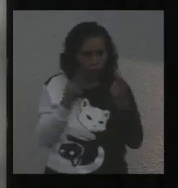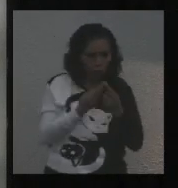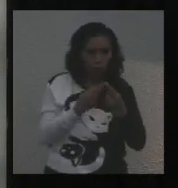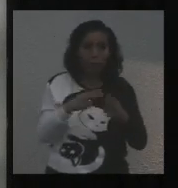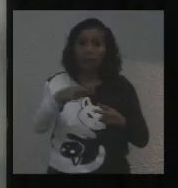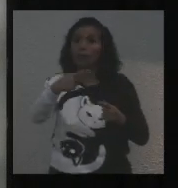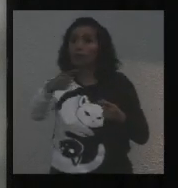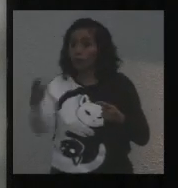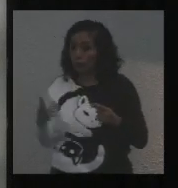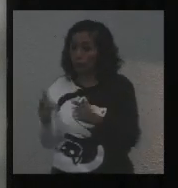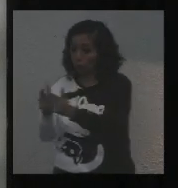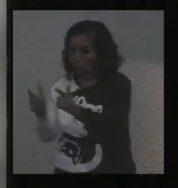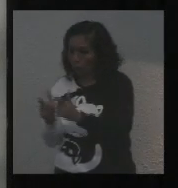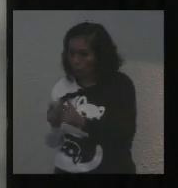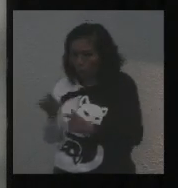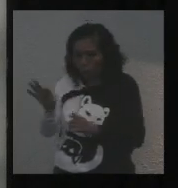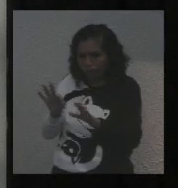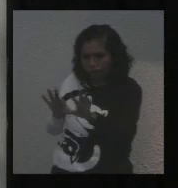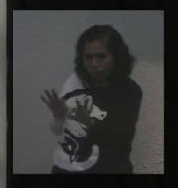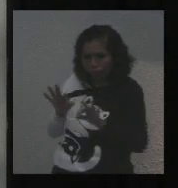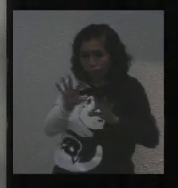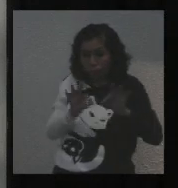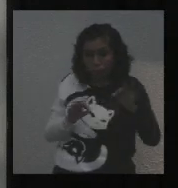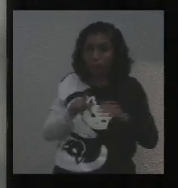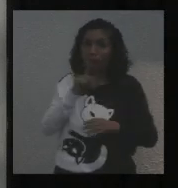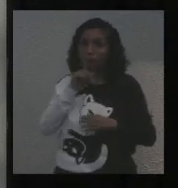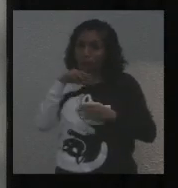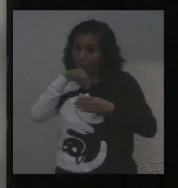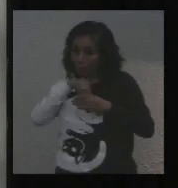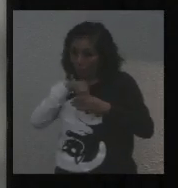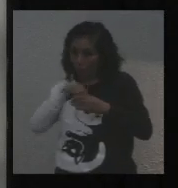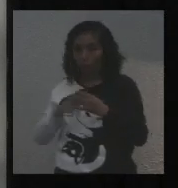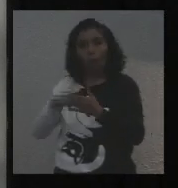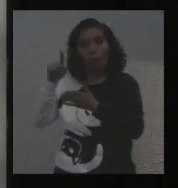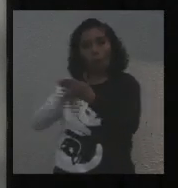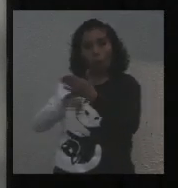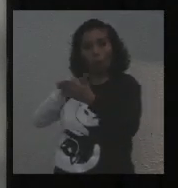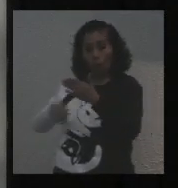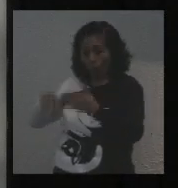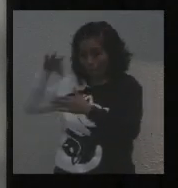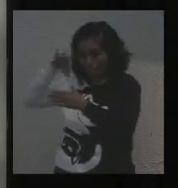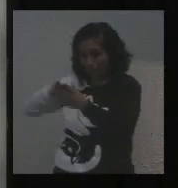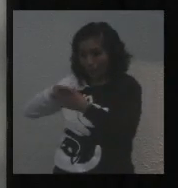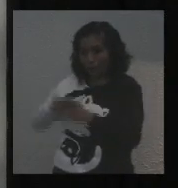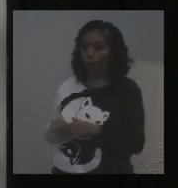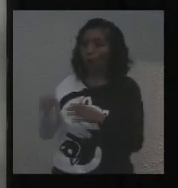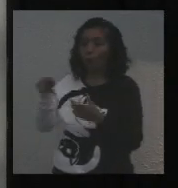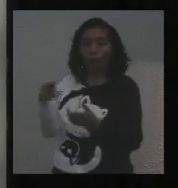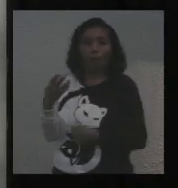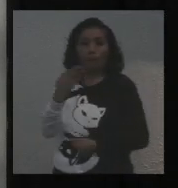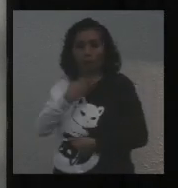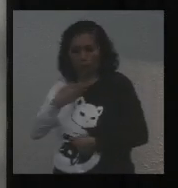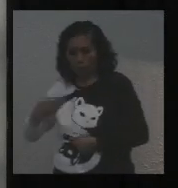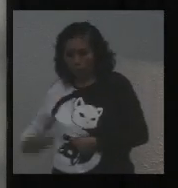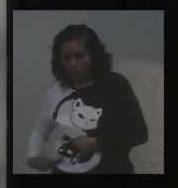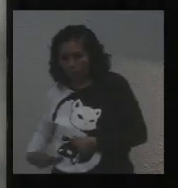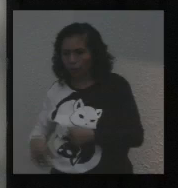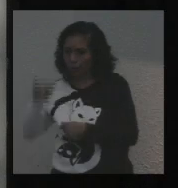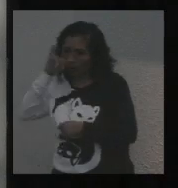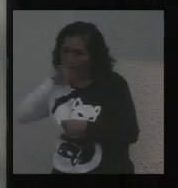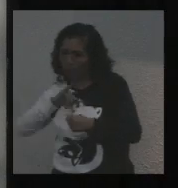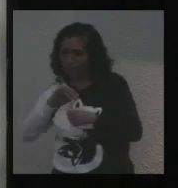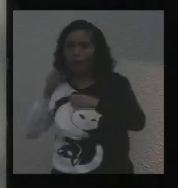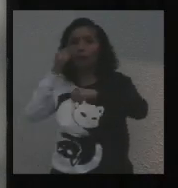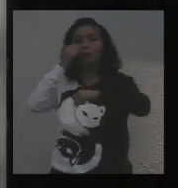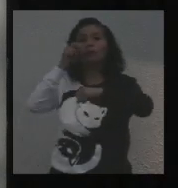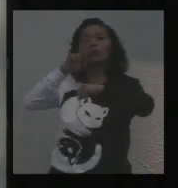sus miembros en escrutinio secreto y a mayoría de votos un presidente, un vicepresidente y un